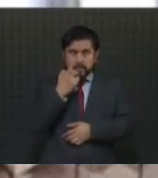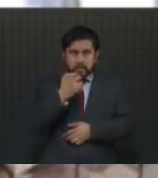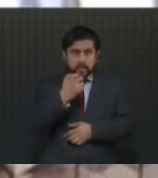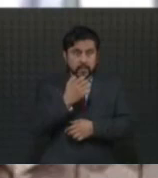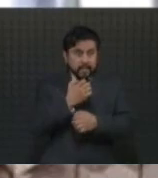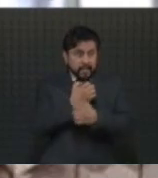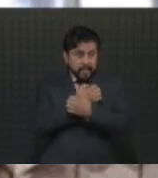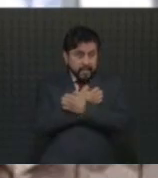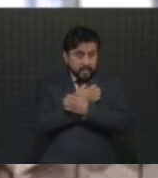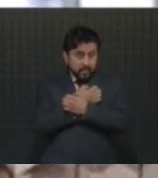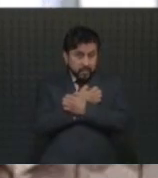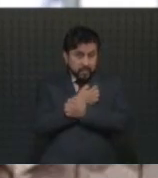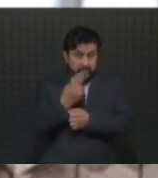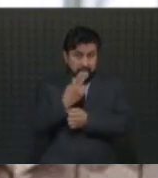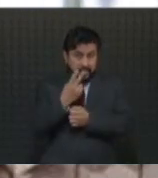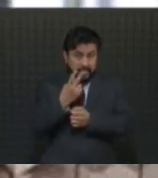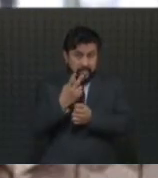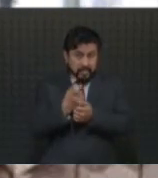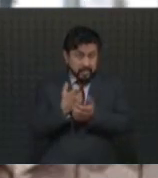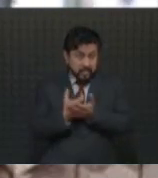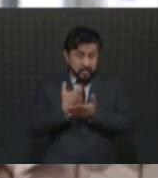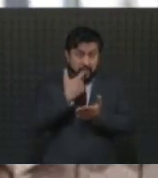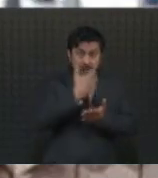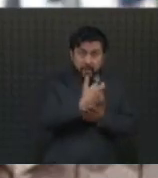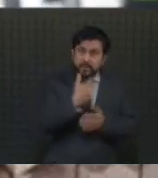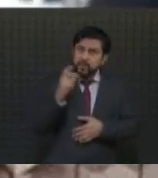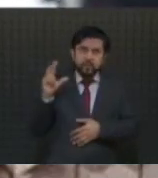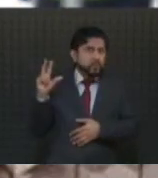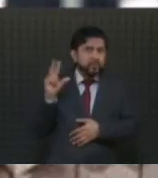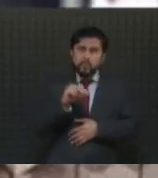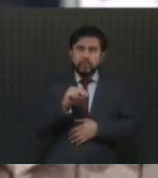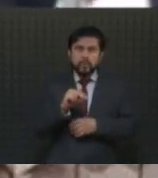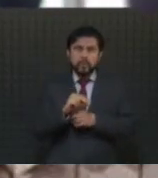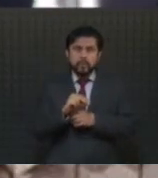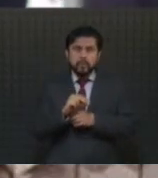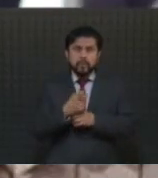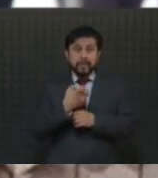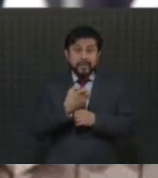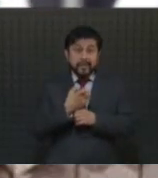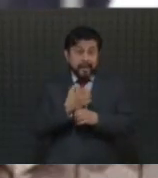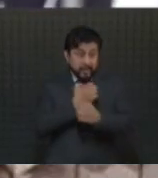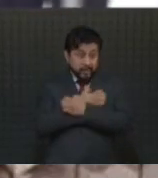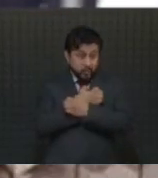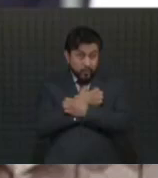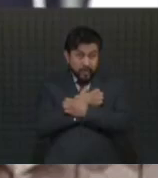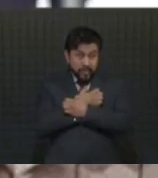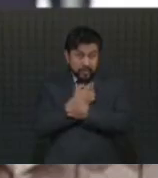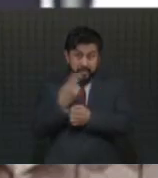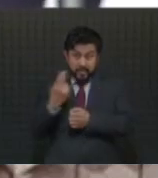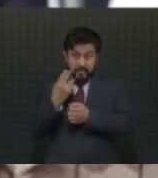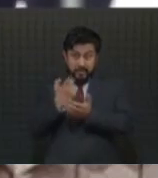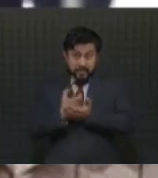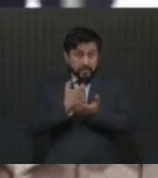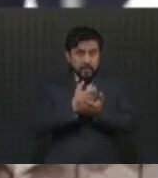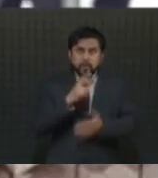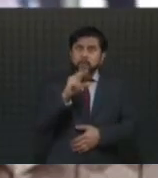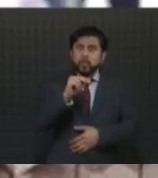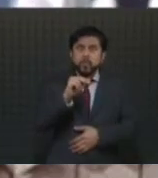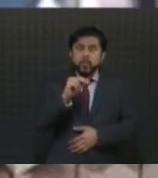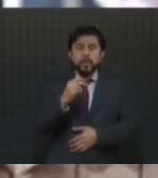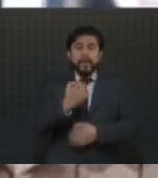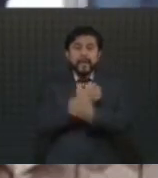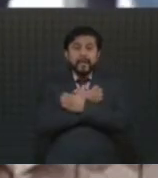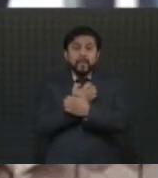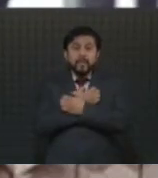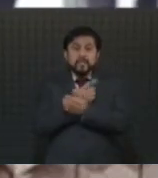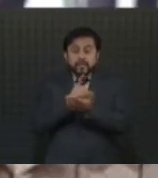reconozcan. Que la educación no es una mercancía, no es un privilegio, es un derecho consagrado en el artículo 3